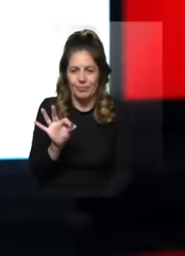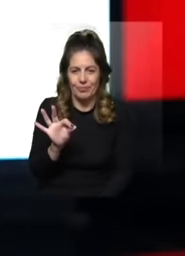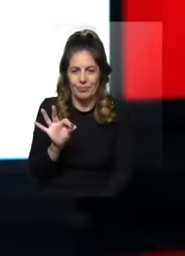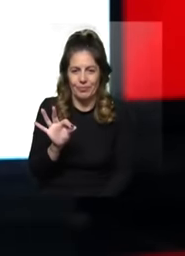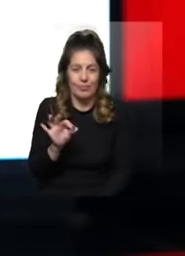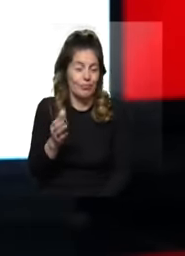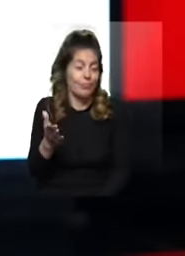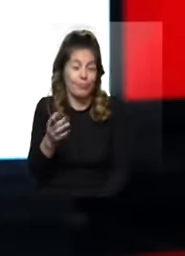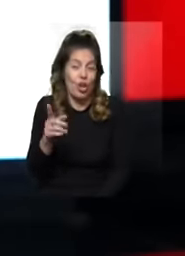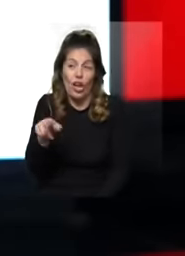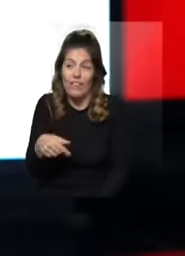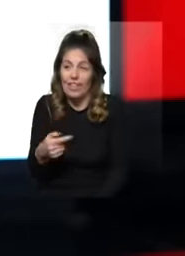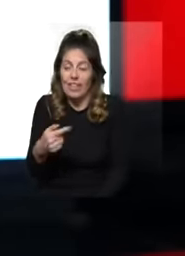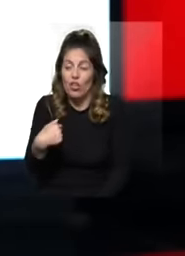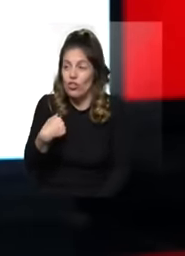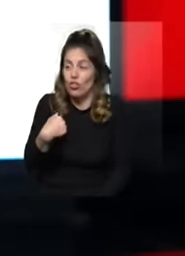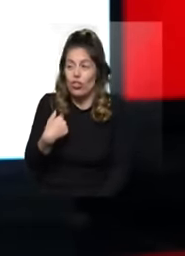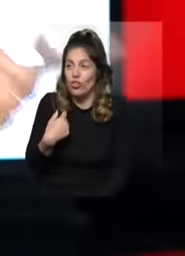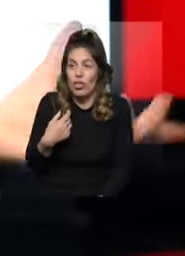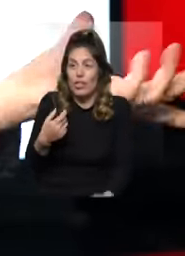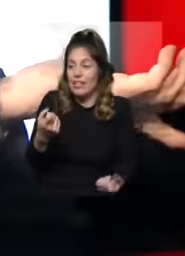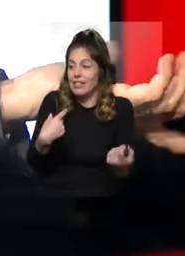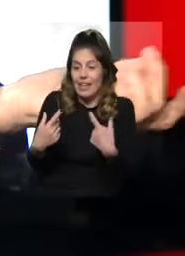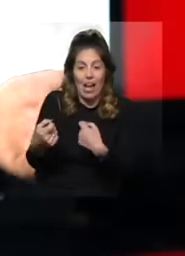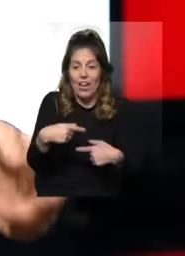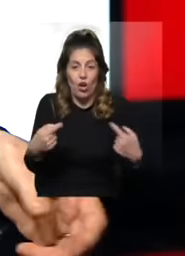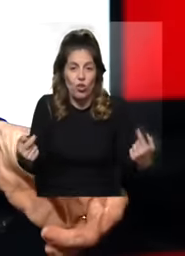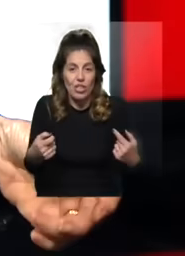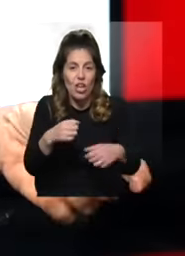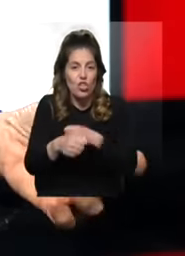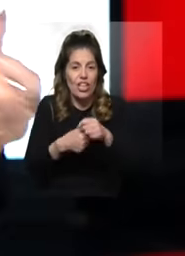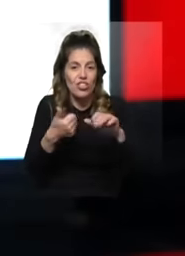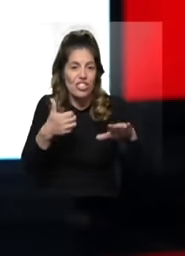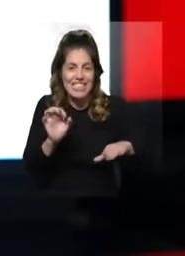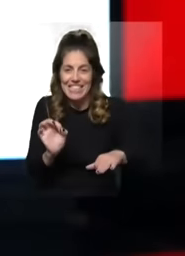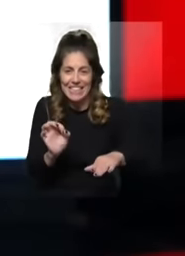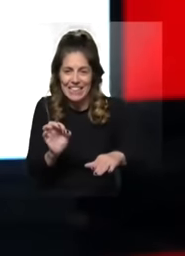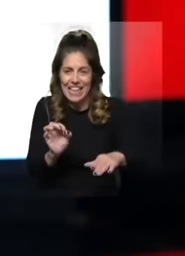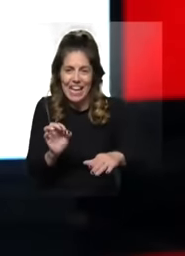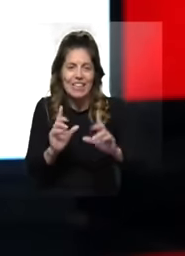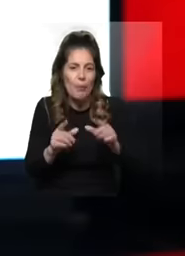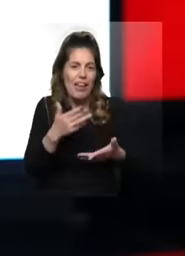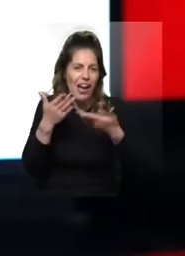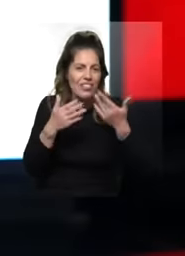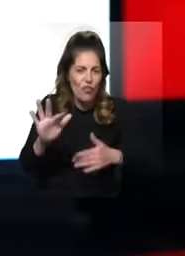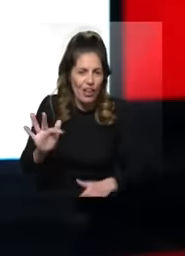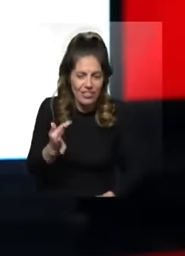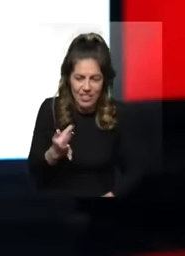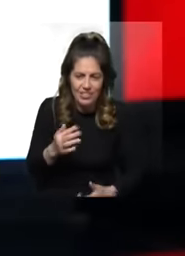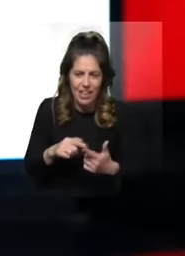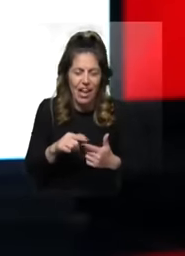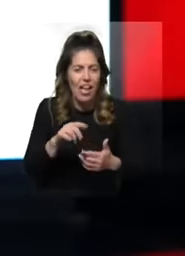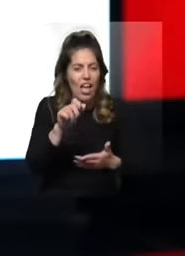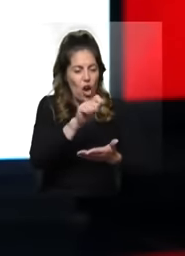es por lo que venía. Nosotros éramos muy permeables. Insisto, los 60 fueron una época. Claro. Estaba la canción francesa también, ¿no? Con letras